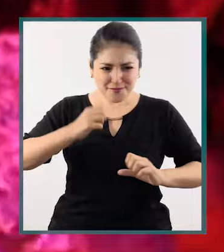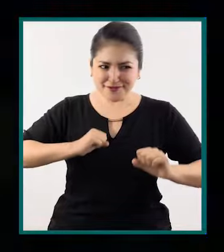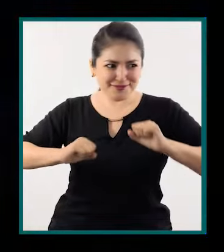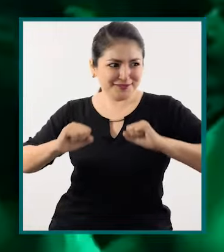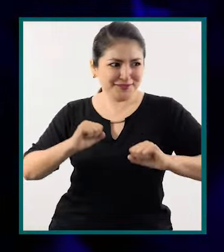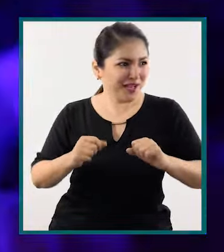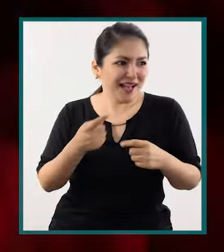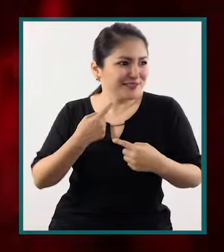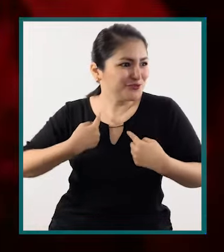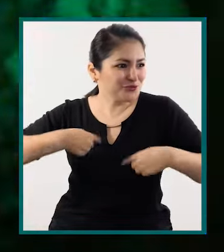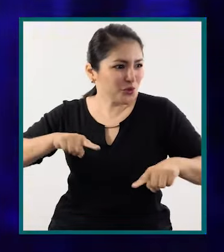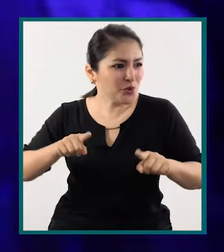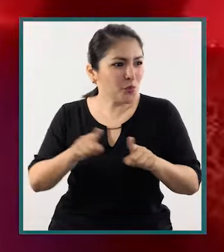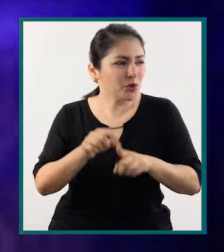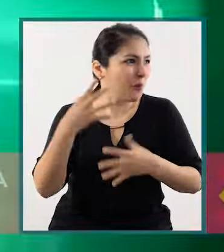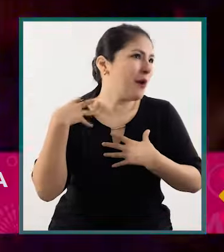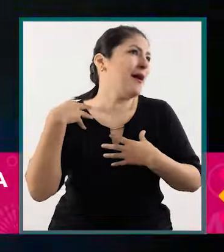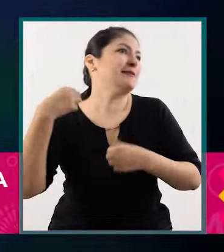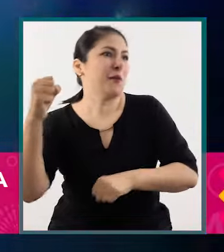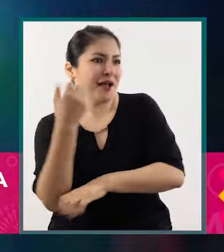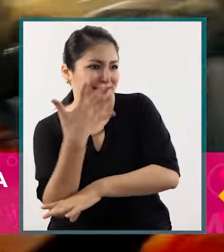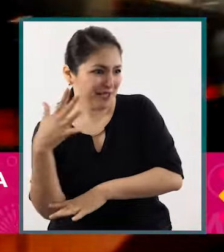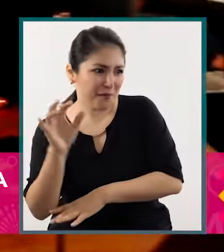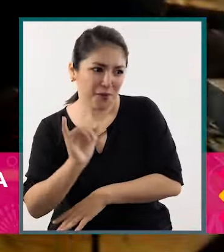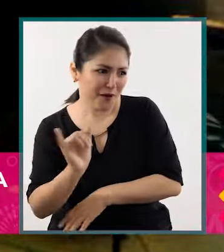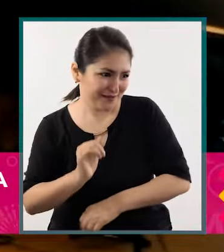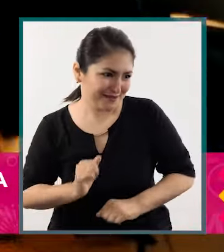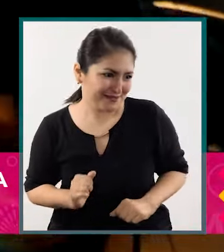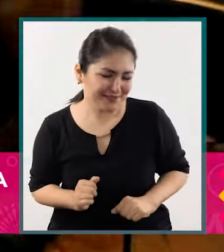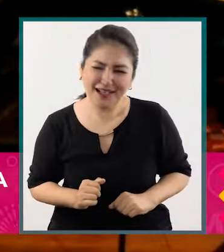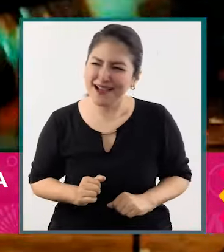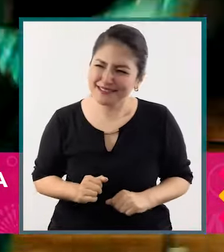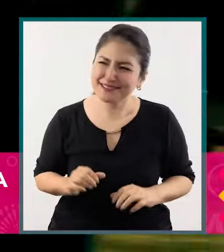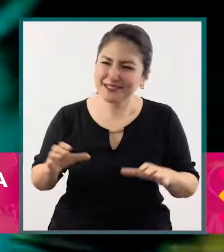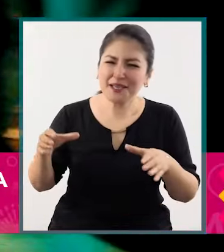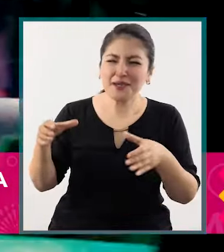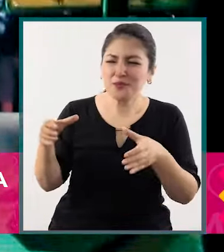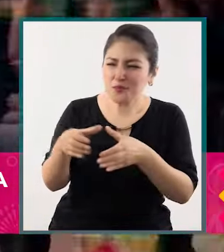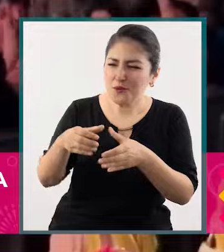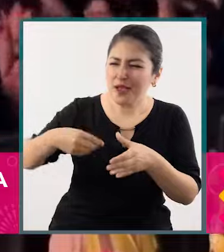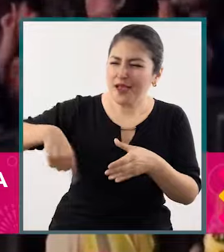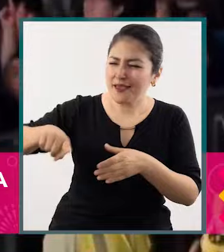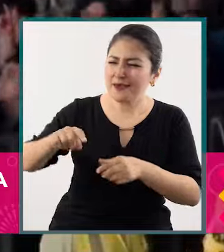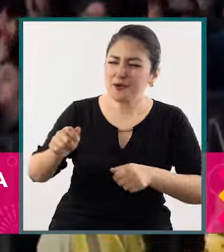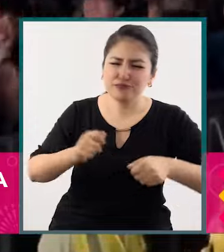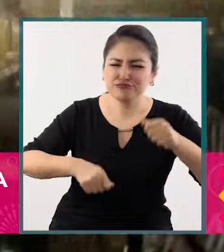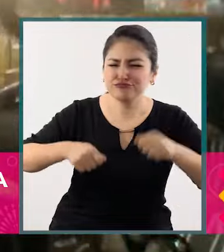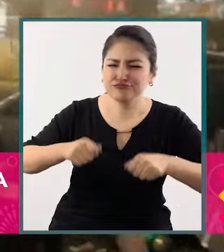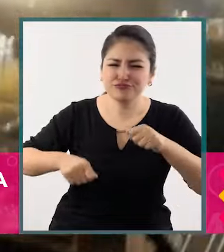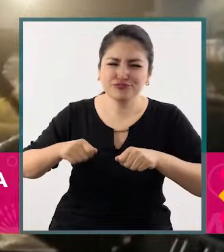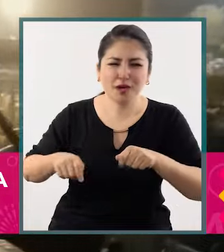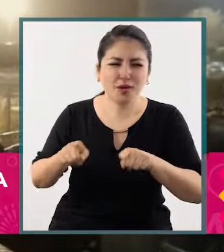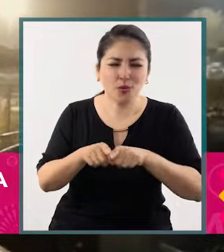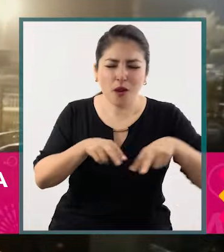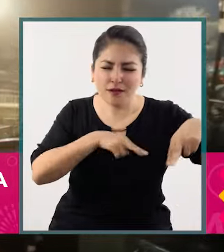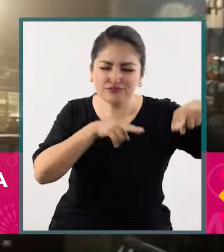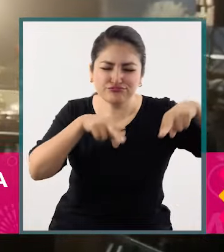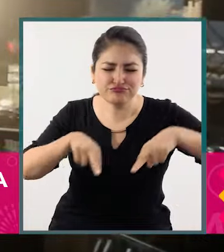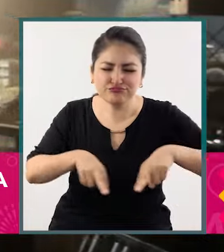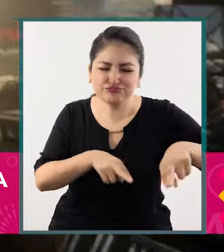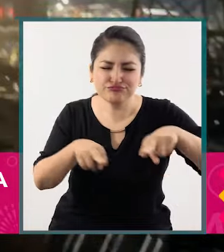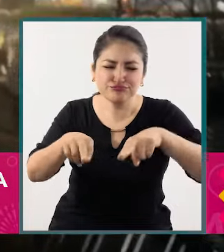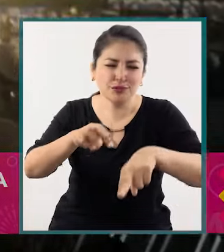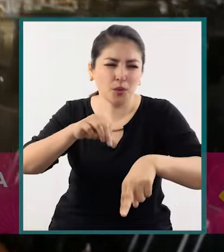los mirlos te hipnotiza, te traslada a la selva, ¿no? Es que el sonido de los mirlos es cautivante. Transmiten el ruido del río